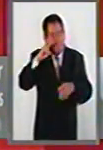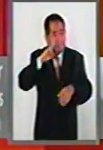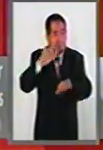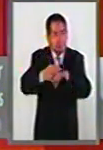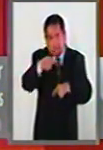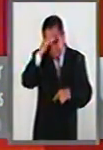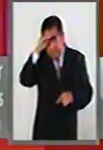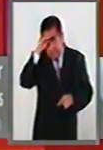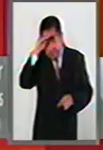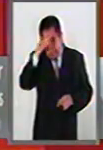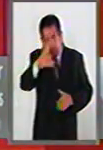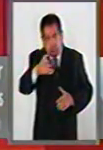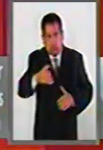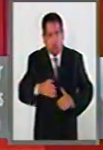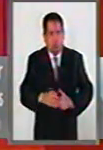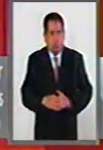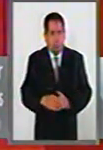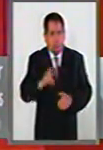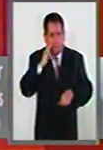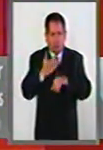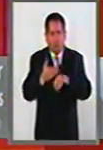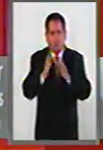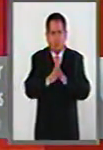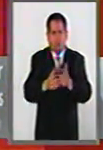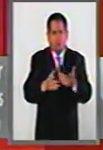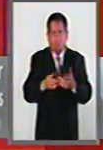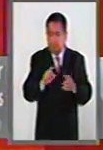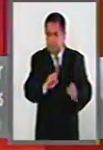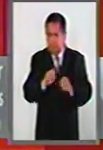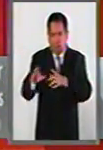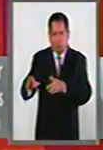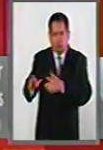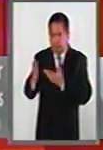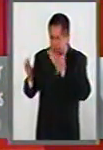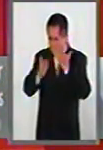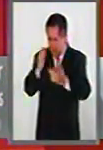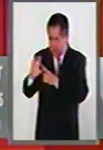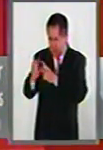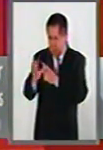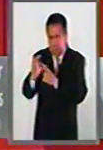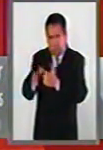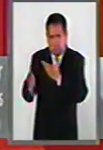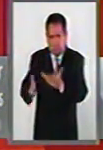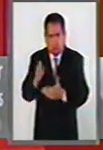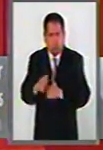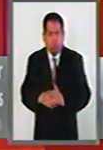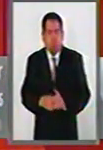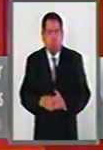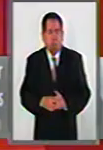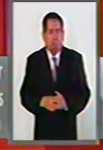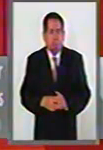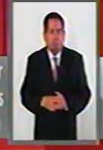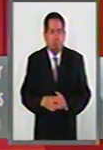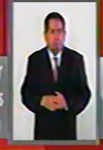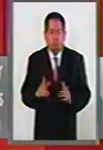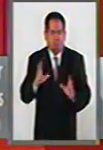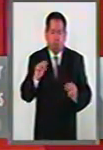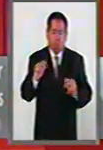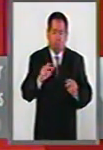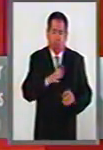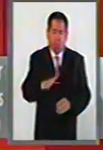responsabilidad, ¿verdad? Les pedimos que lo mandaran a análisis en comisiones,